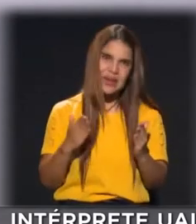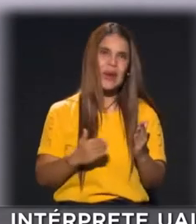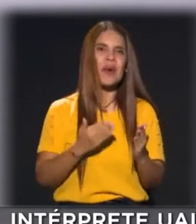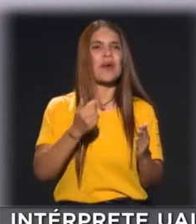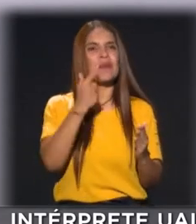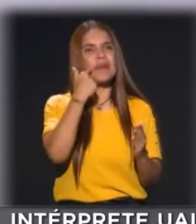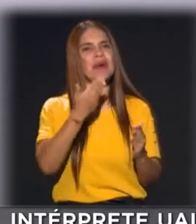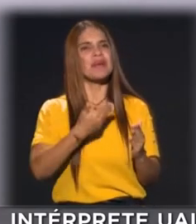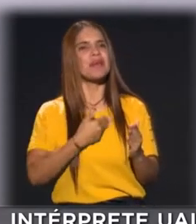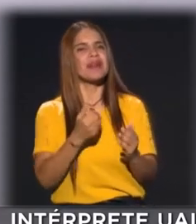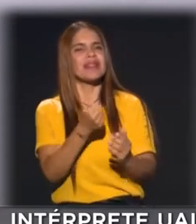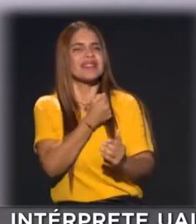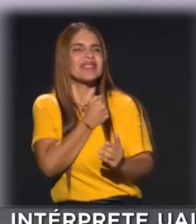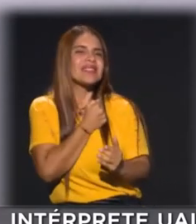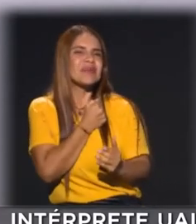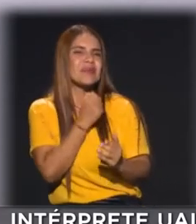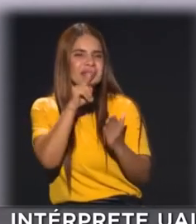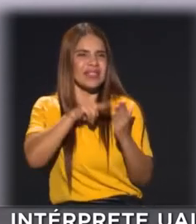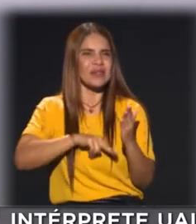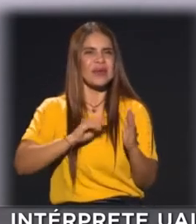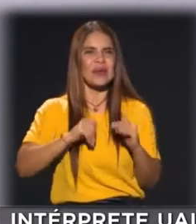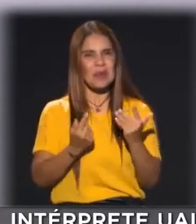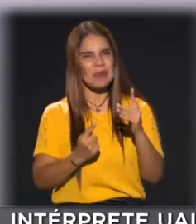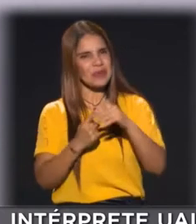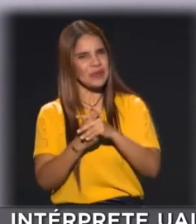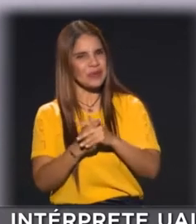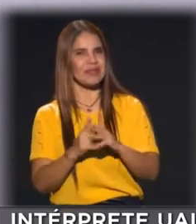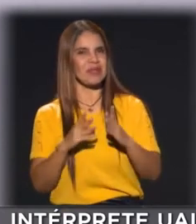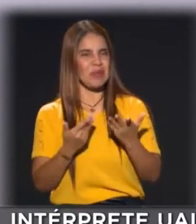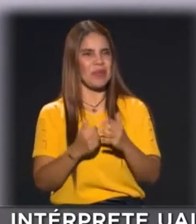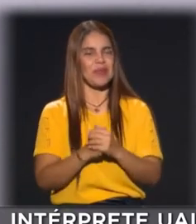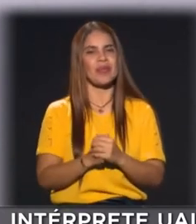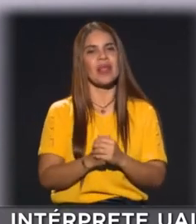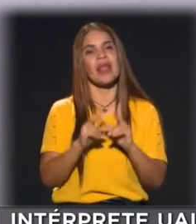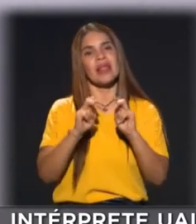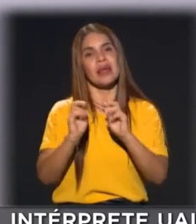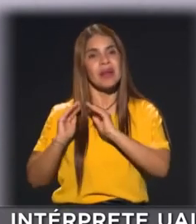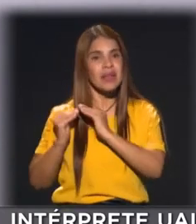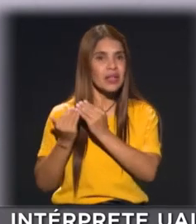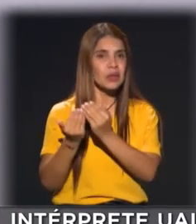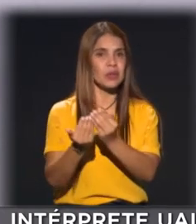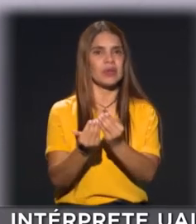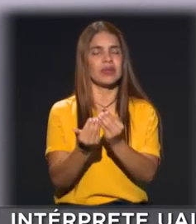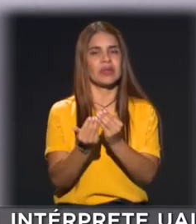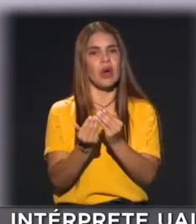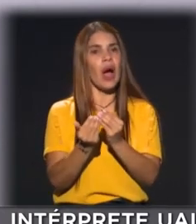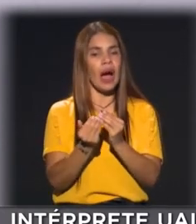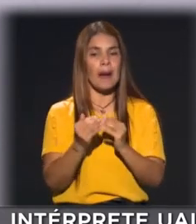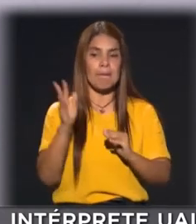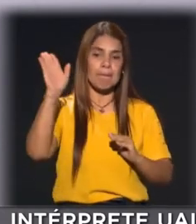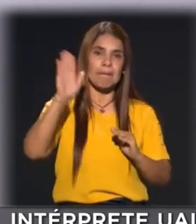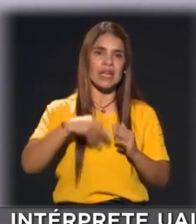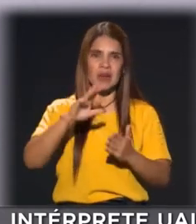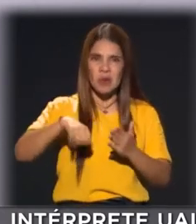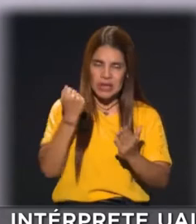cogen, cómo generar, como decía, amor a la lectura. Bueno, hay una cosa que a nosotros nos gusta mucho desde los eventos del libro y es entender que la lectura no puede ser un castigo, ni